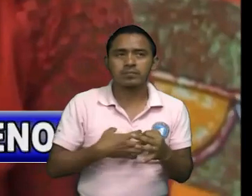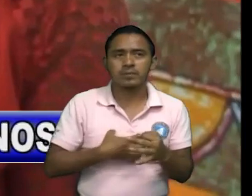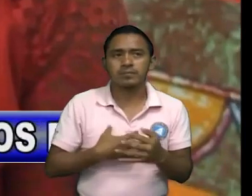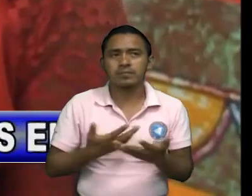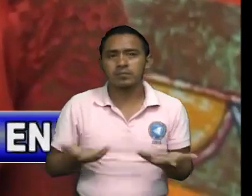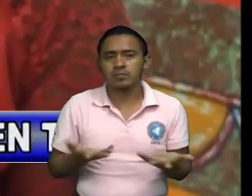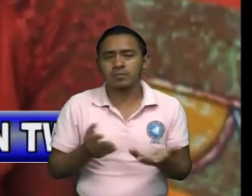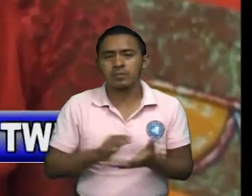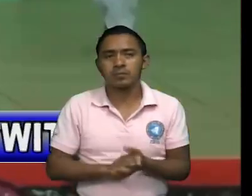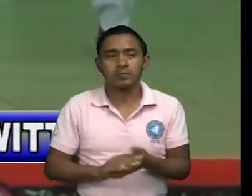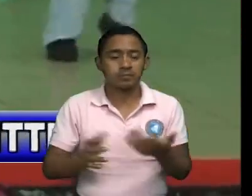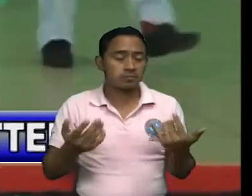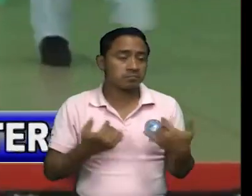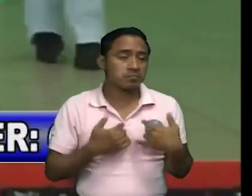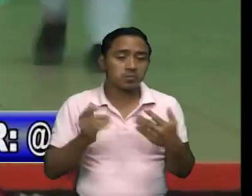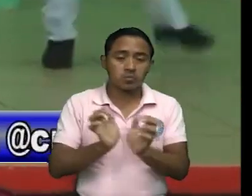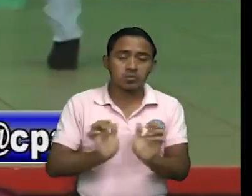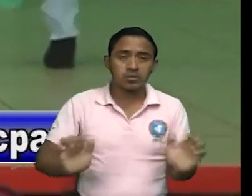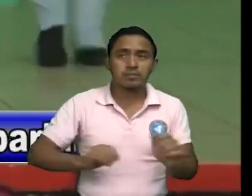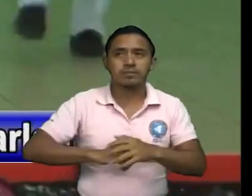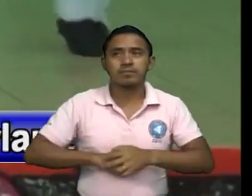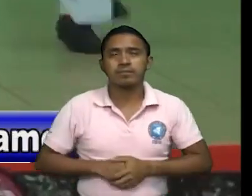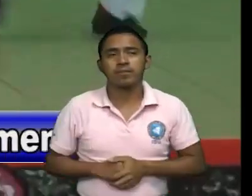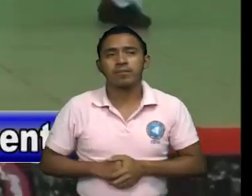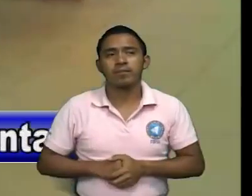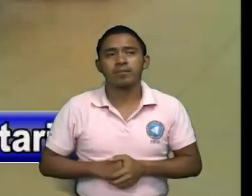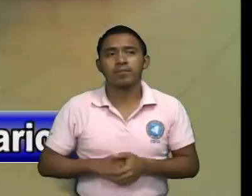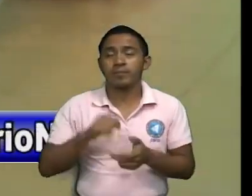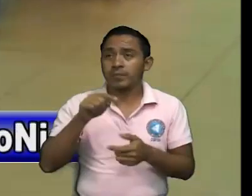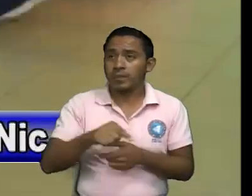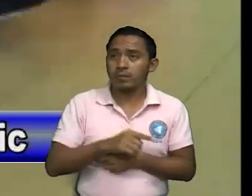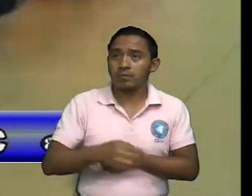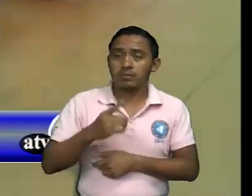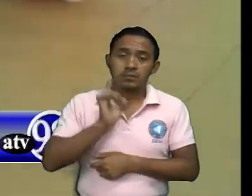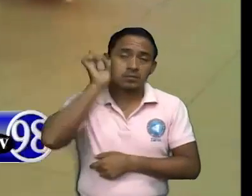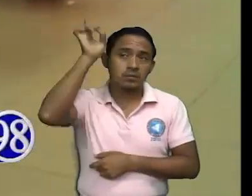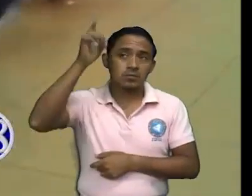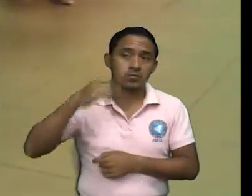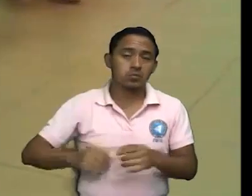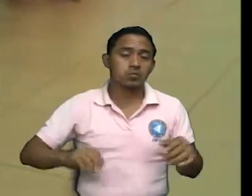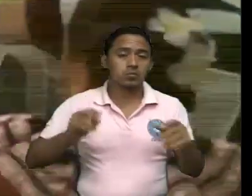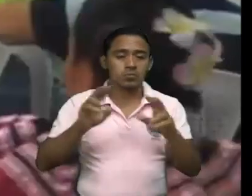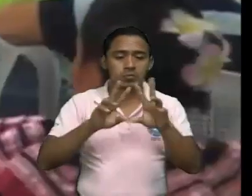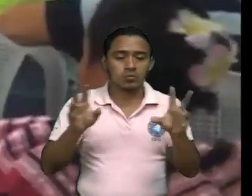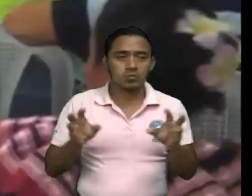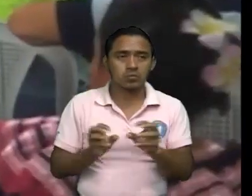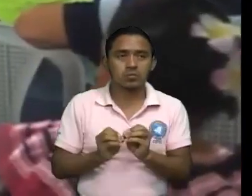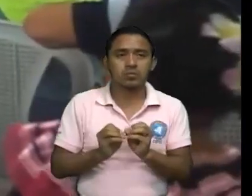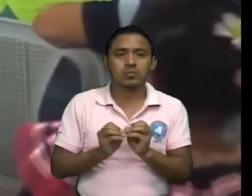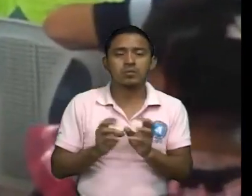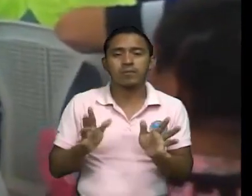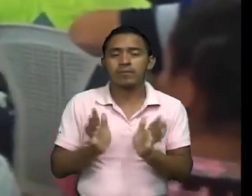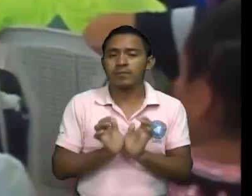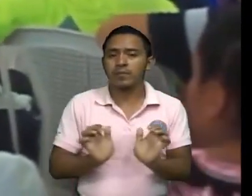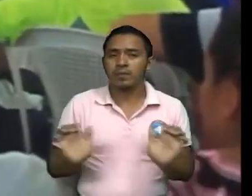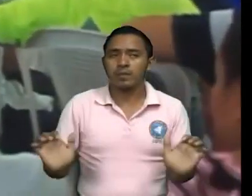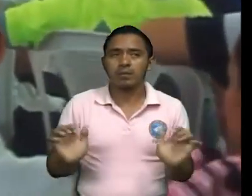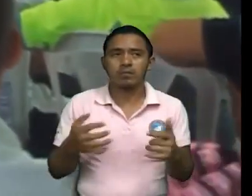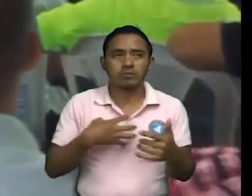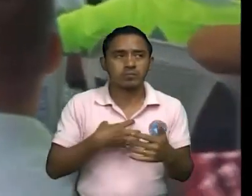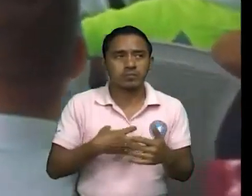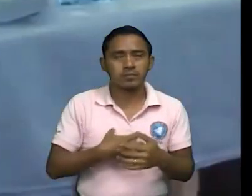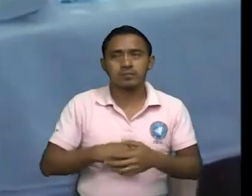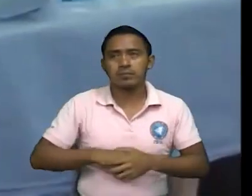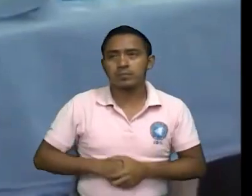de nuestros niños. Fortalecer el desarrollo artístico en niños y jóvenes es el principal objetivo de esta gala cultural, así